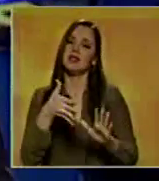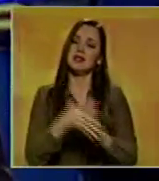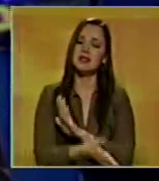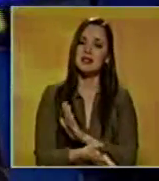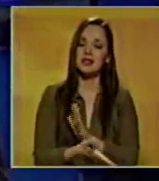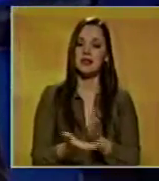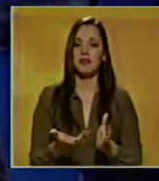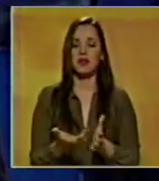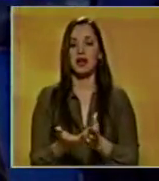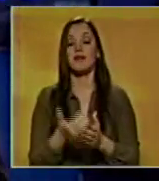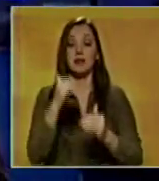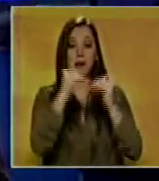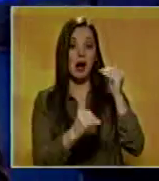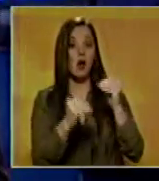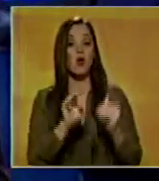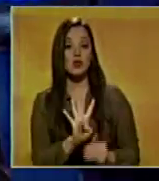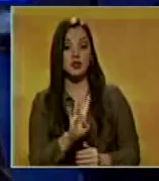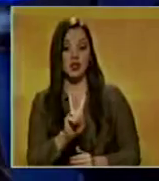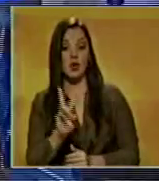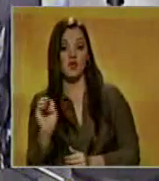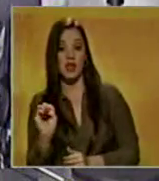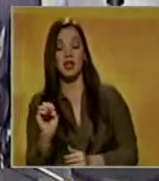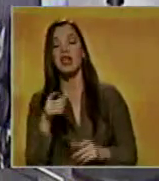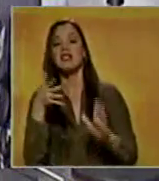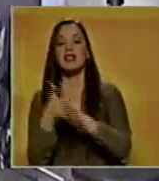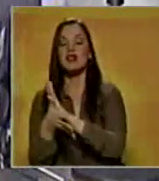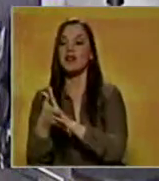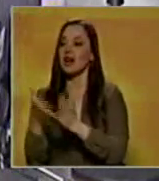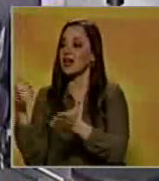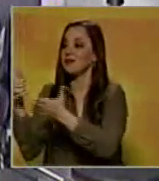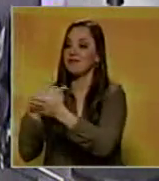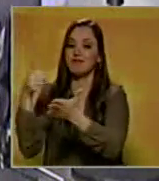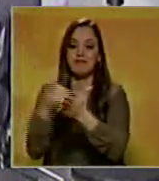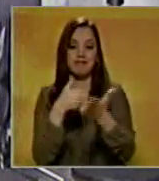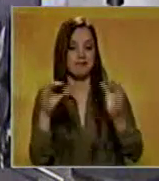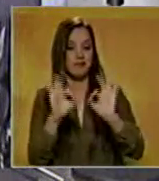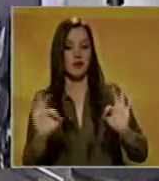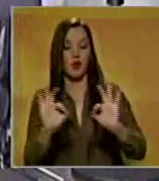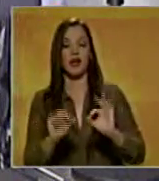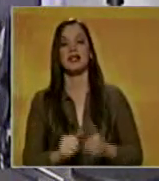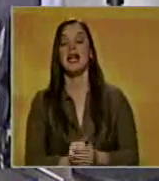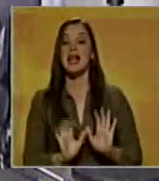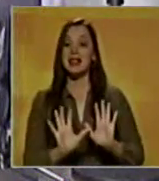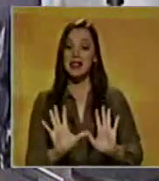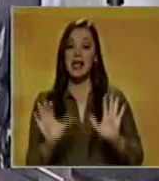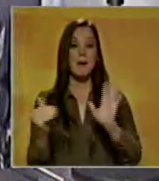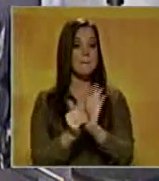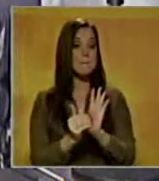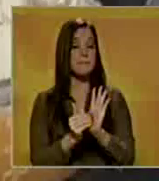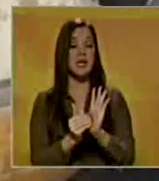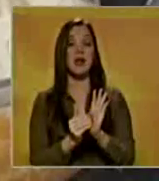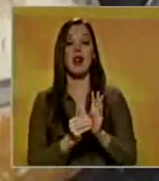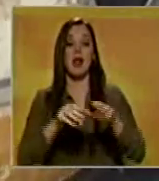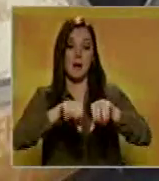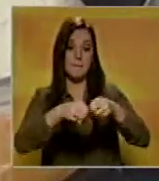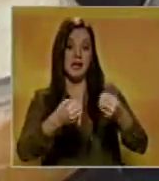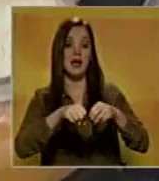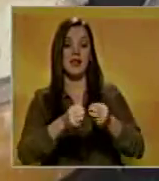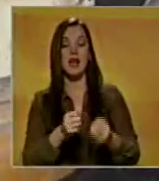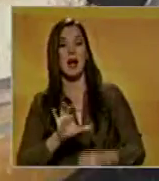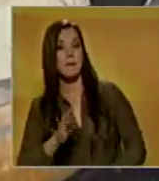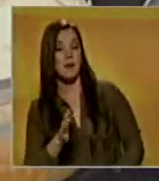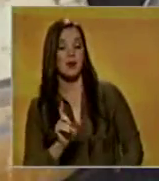puede generar la escasez del producto. Ramos detalló que las 10.000 panaderías que conforman el gremio consumen un aproximado